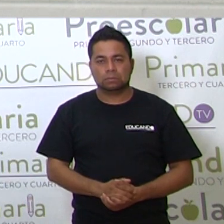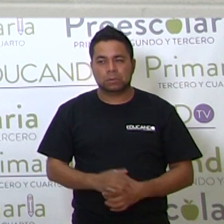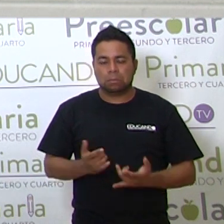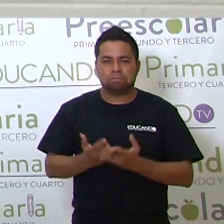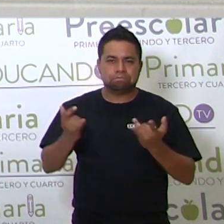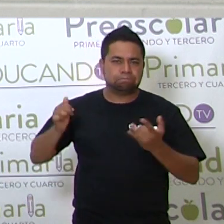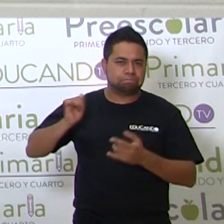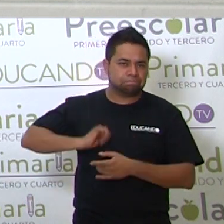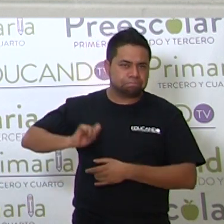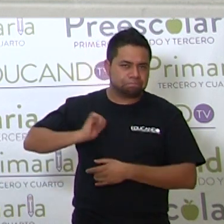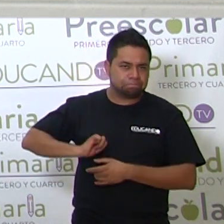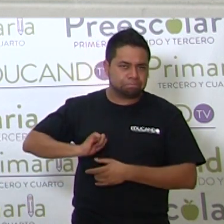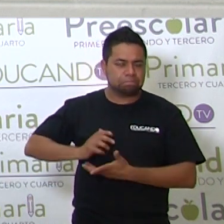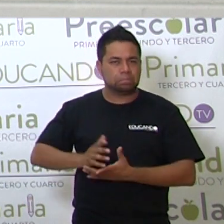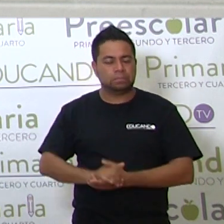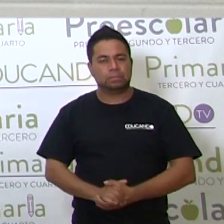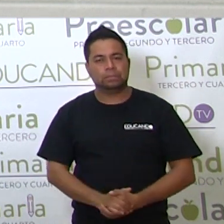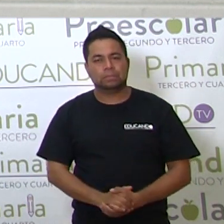prehispánico,